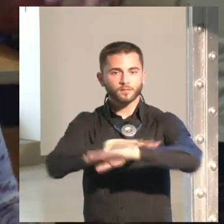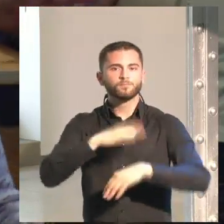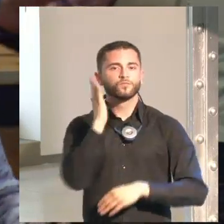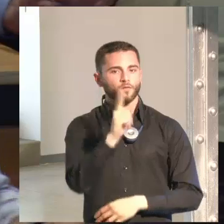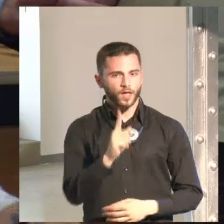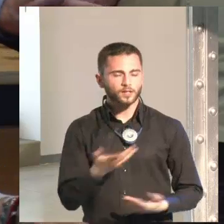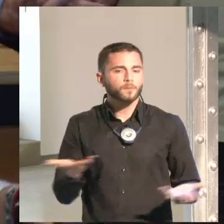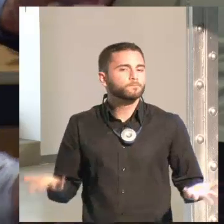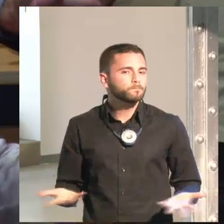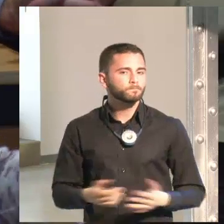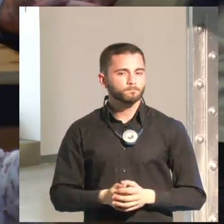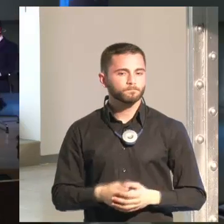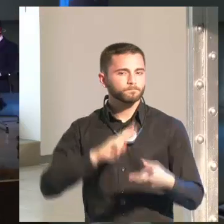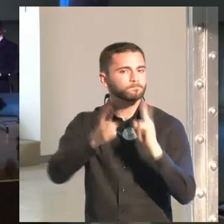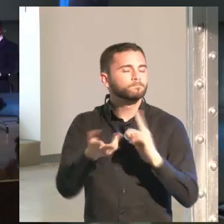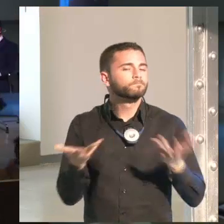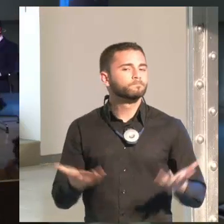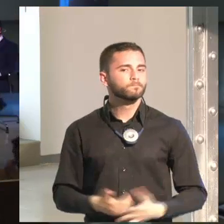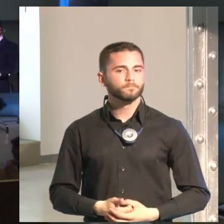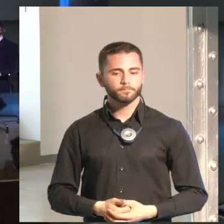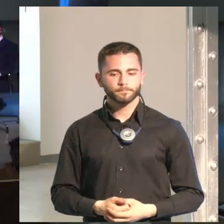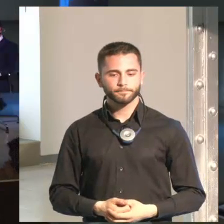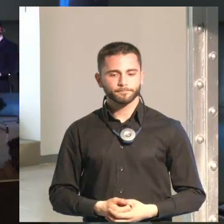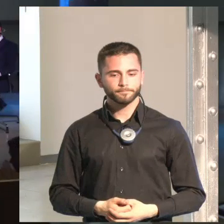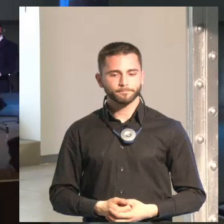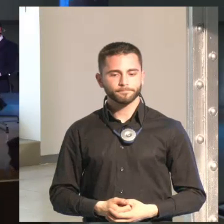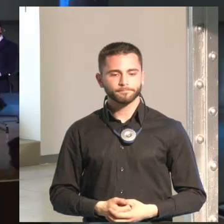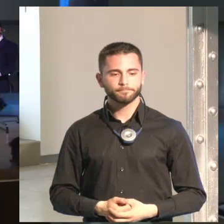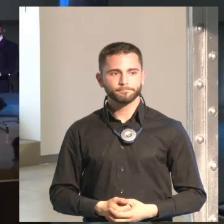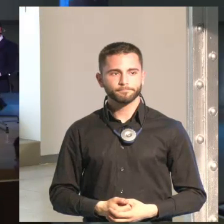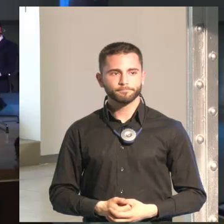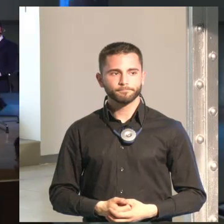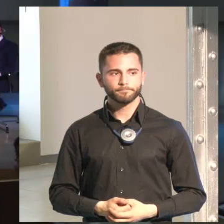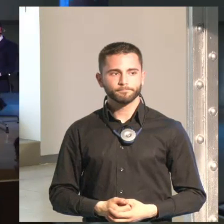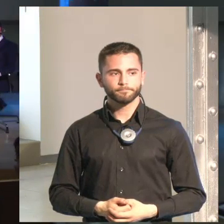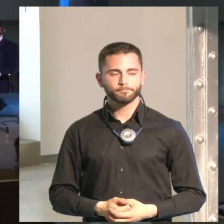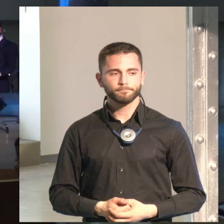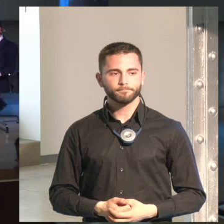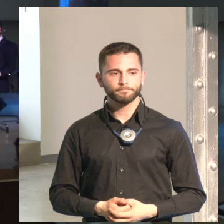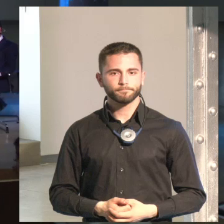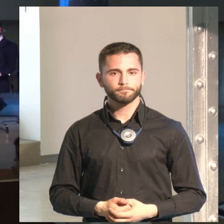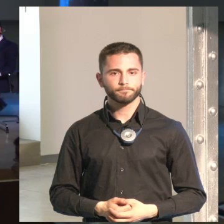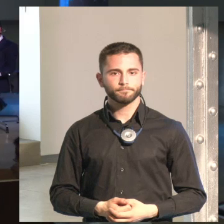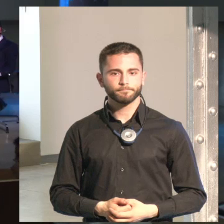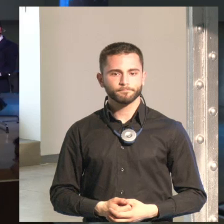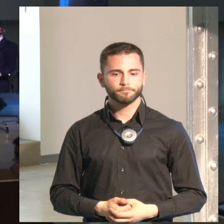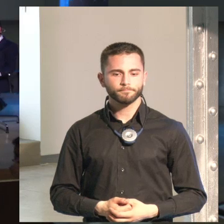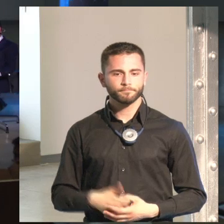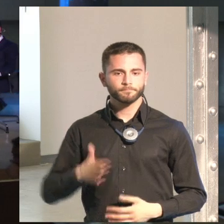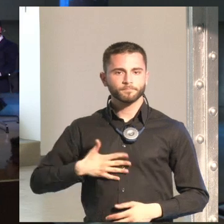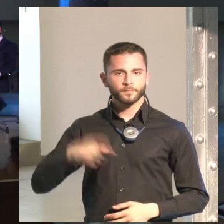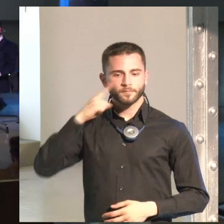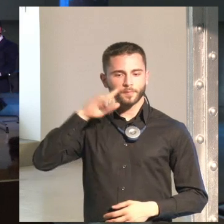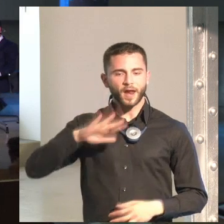Juan, ¿quieres tú intentar una respuesta? No, a mí me parece que concientizar es muy importante.